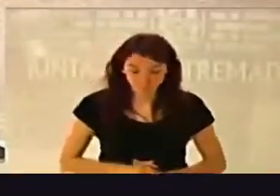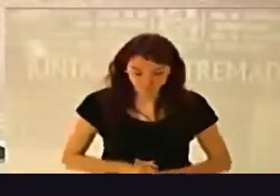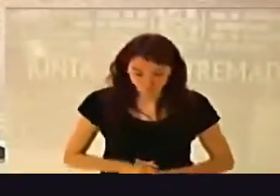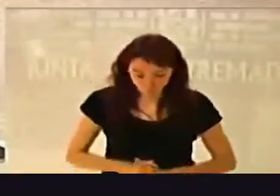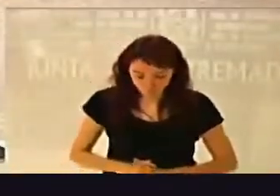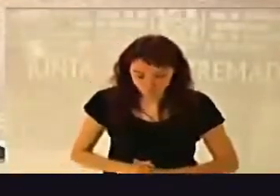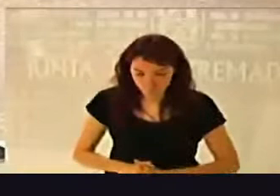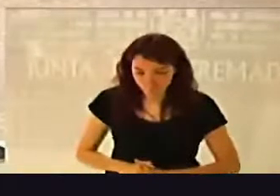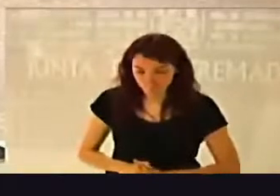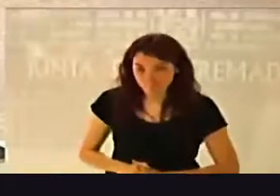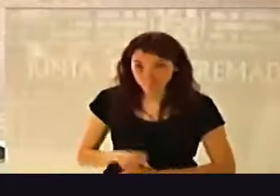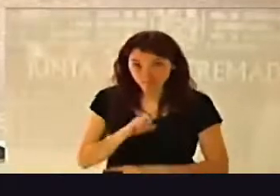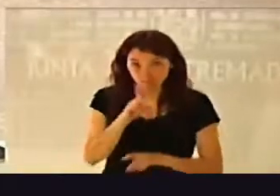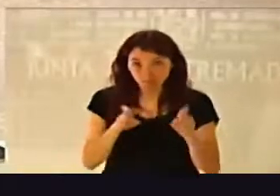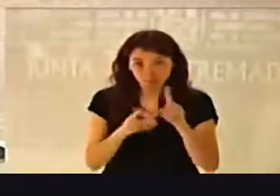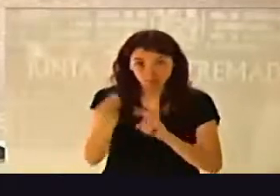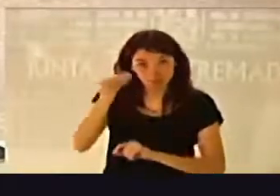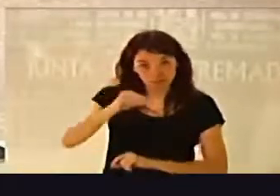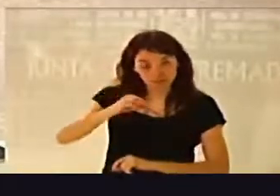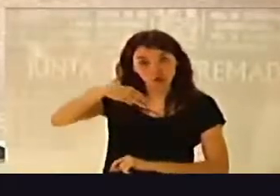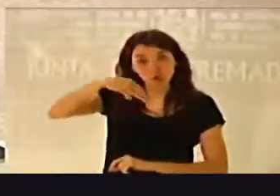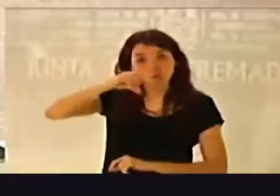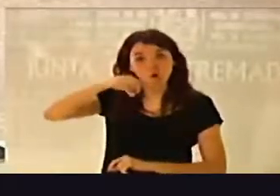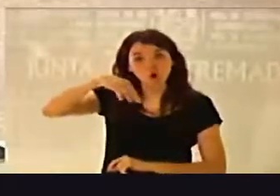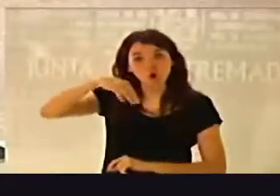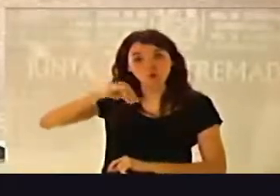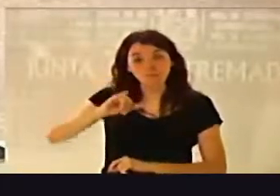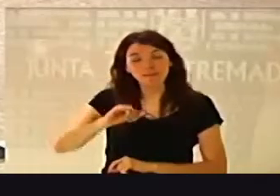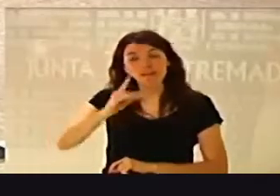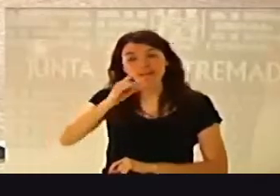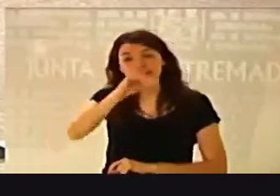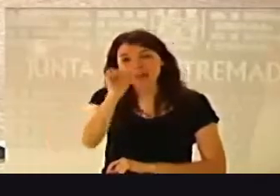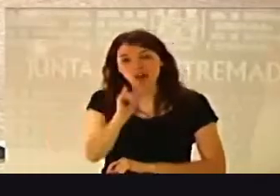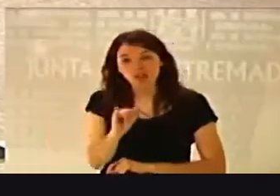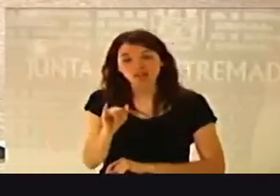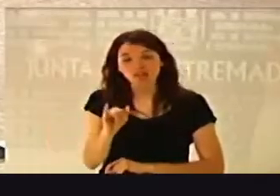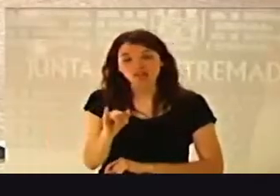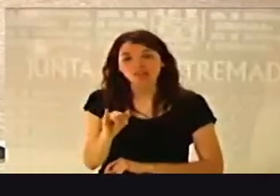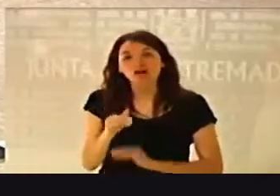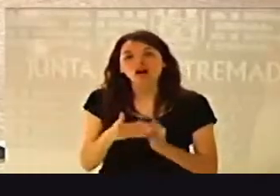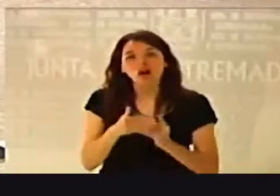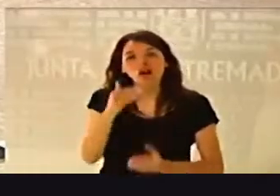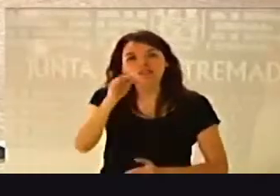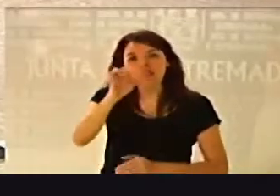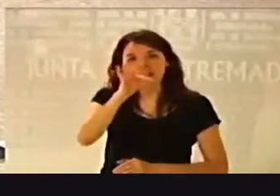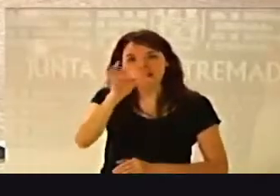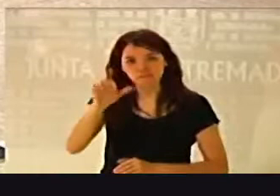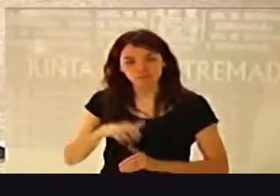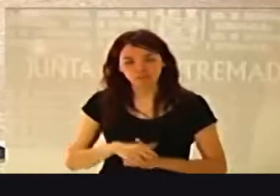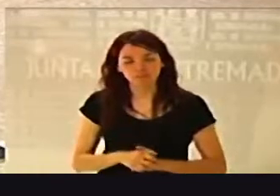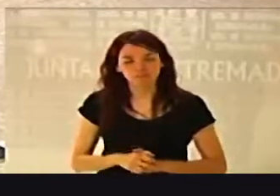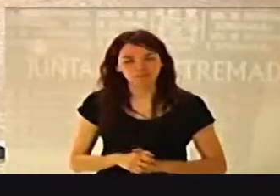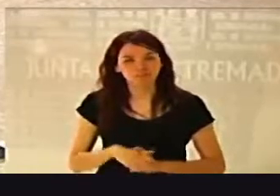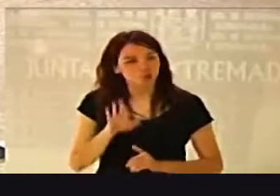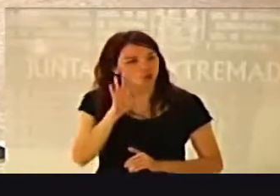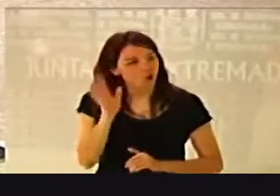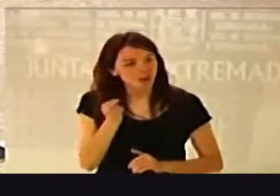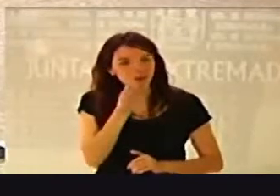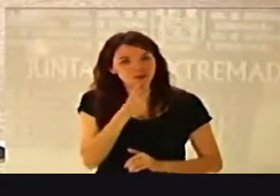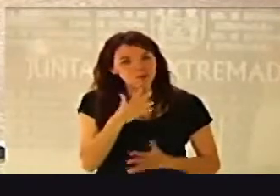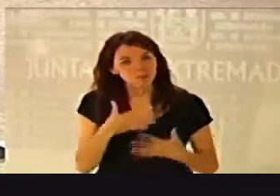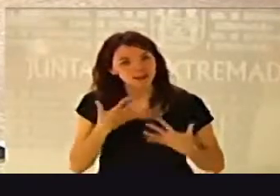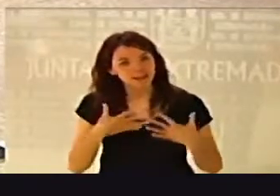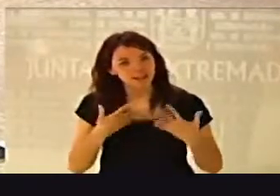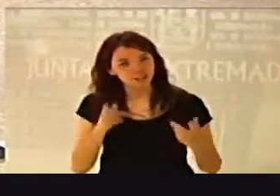No sé si hay alguna pregunta más. Sí, Momi Díaz, de la agencia EFE. Sí, hola, buenas, consejera. Me alegro de